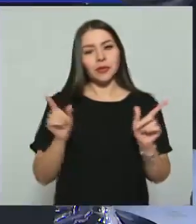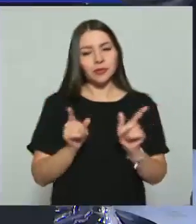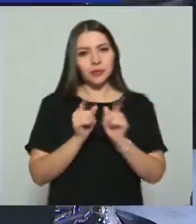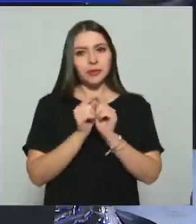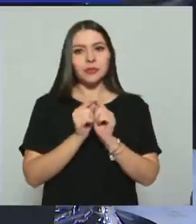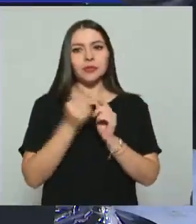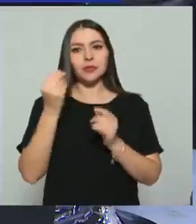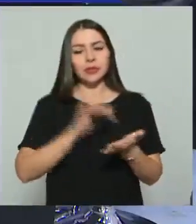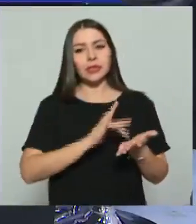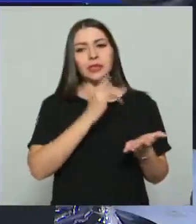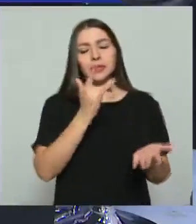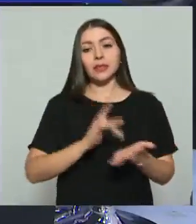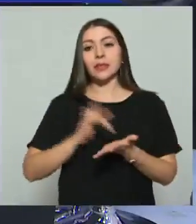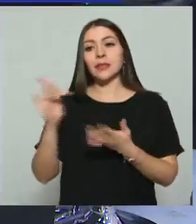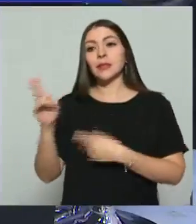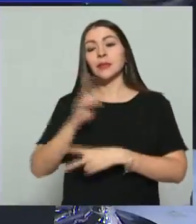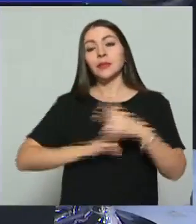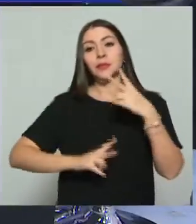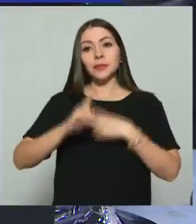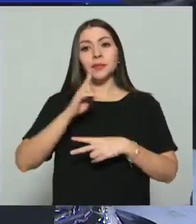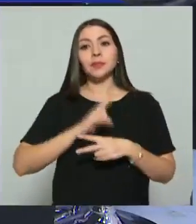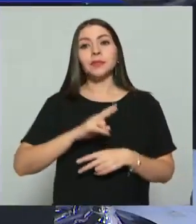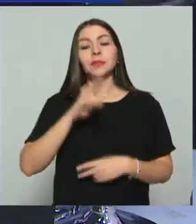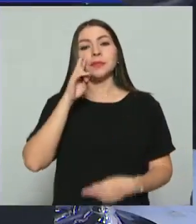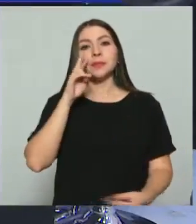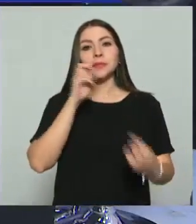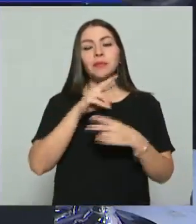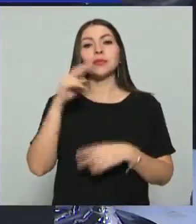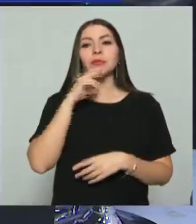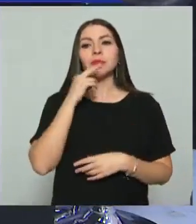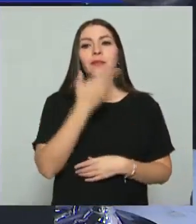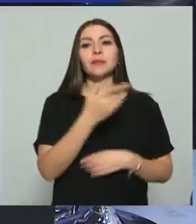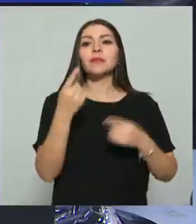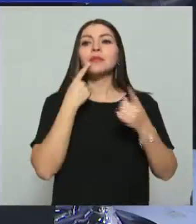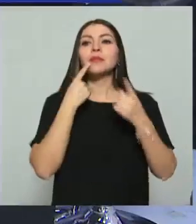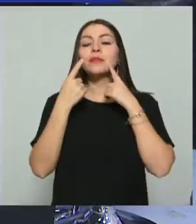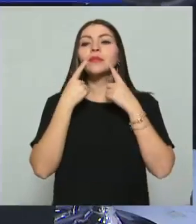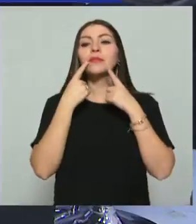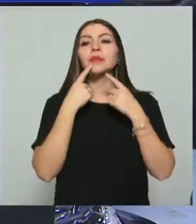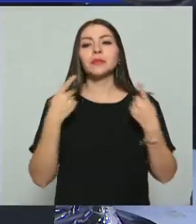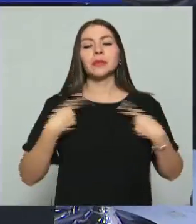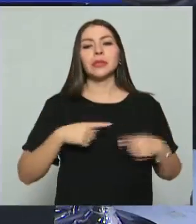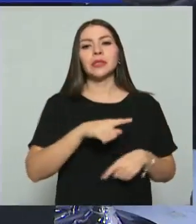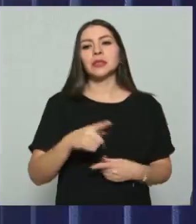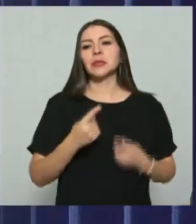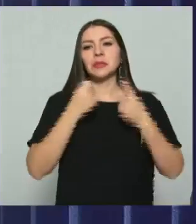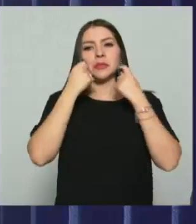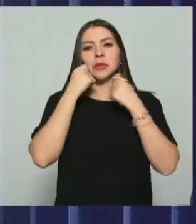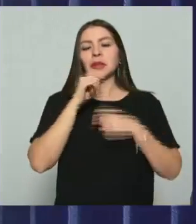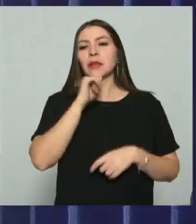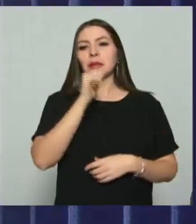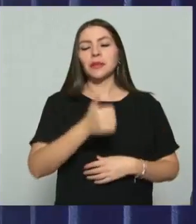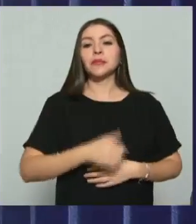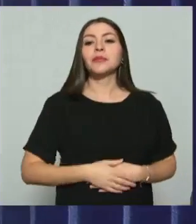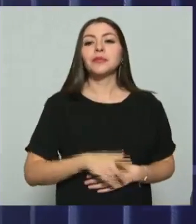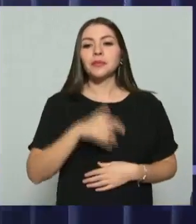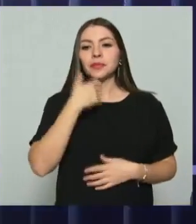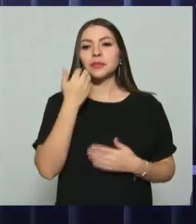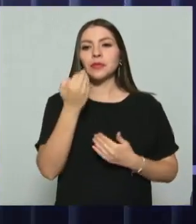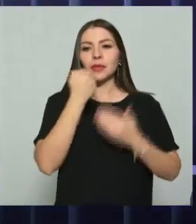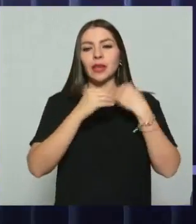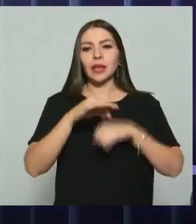agradezco muchísimo su valiosa presencia y las espero pronto a debatir con personas que no les importa absolutamente nada y que quieren